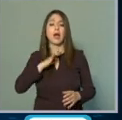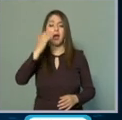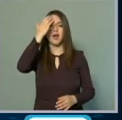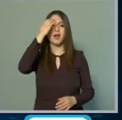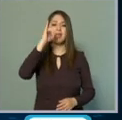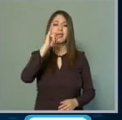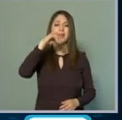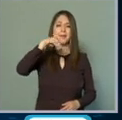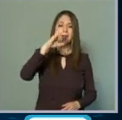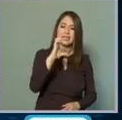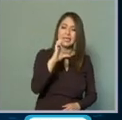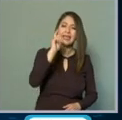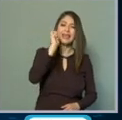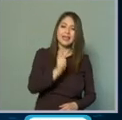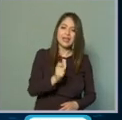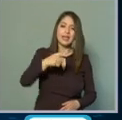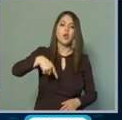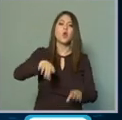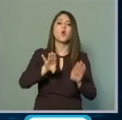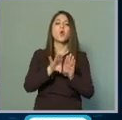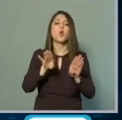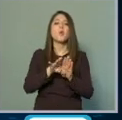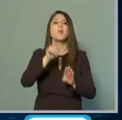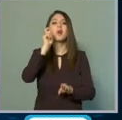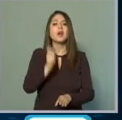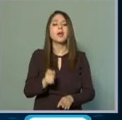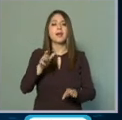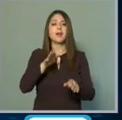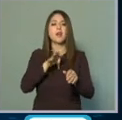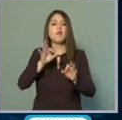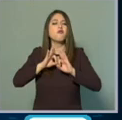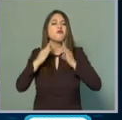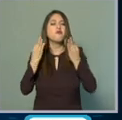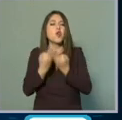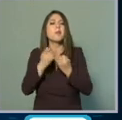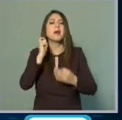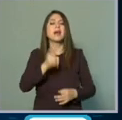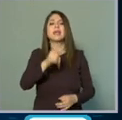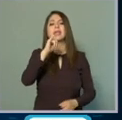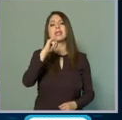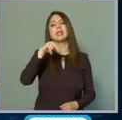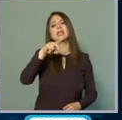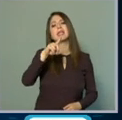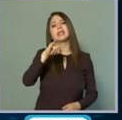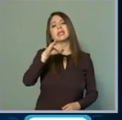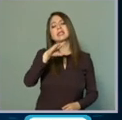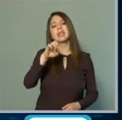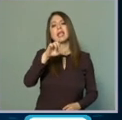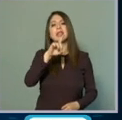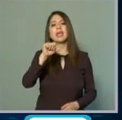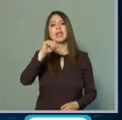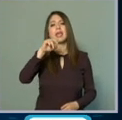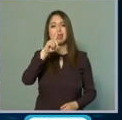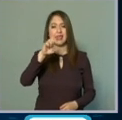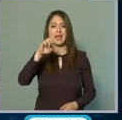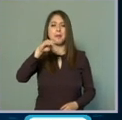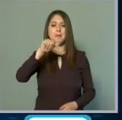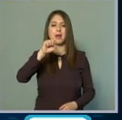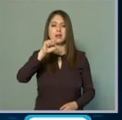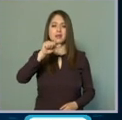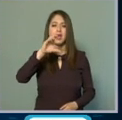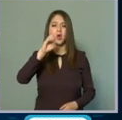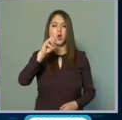corporal, también conocido como índice de Quetelet, es el mismo. El índice de Quetelet, índice de masa corporal, es una